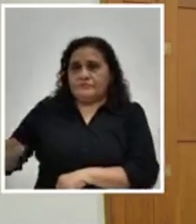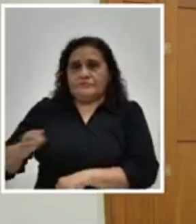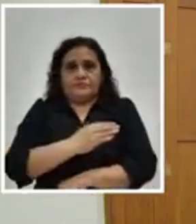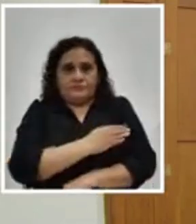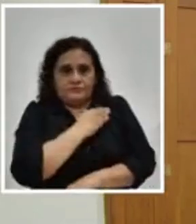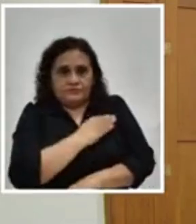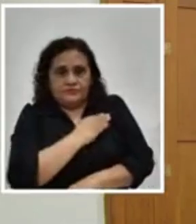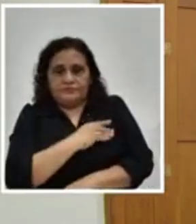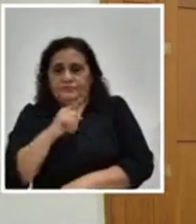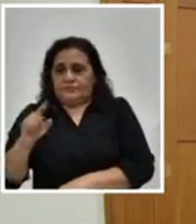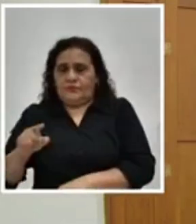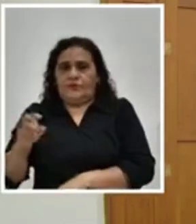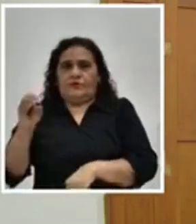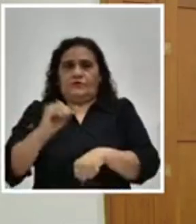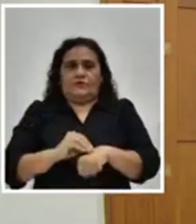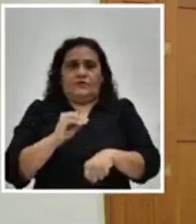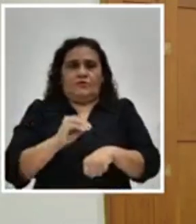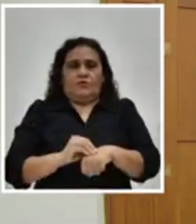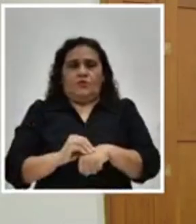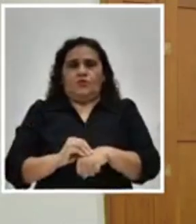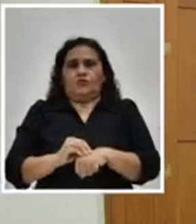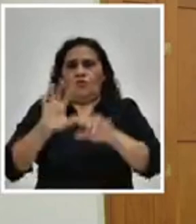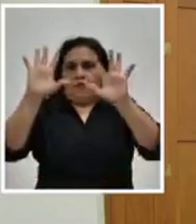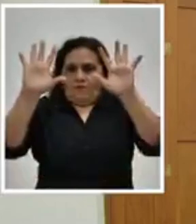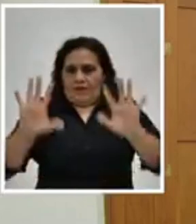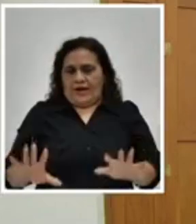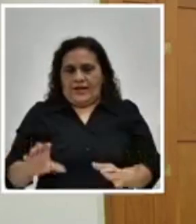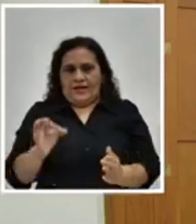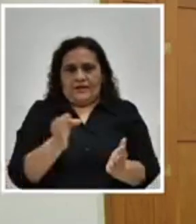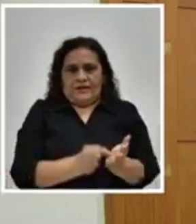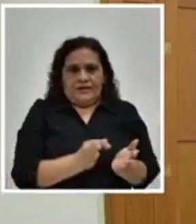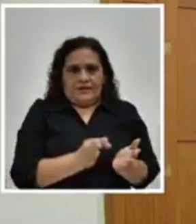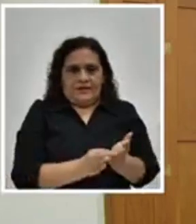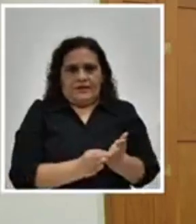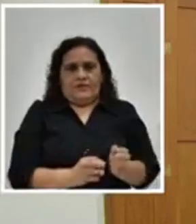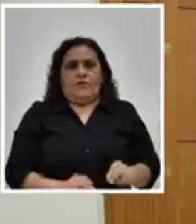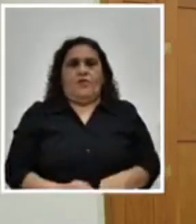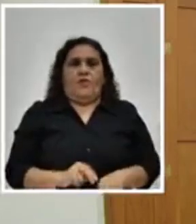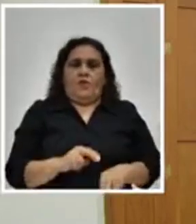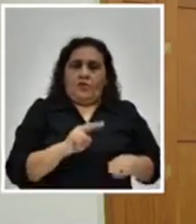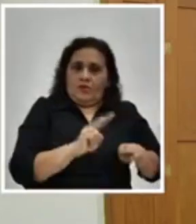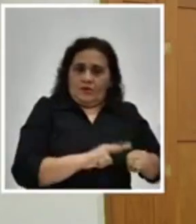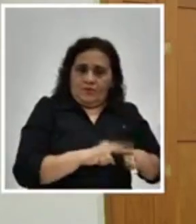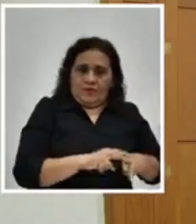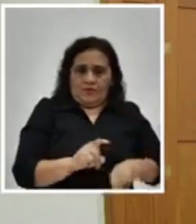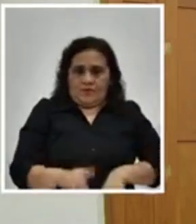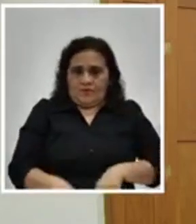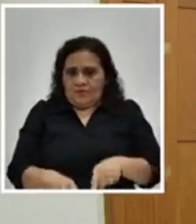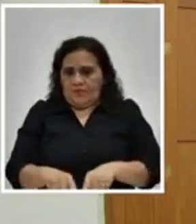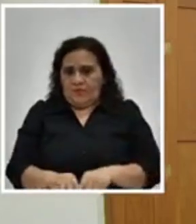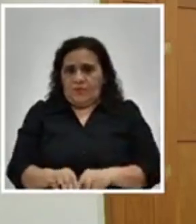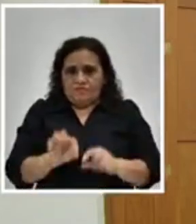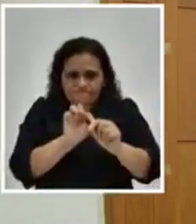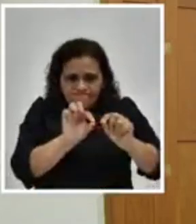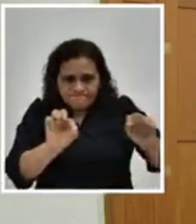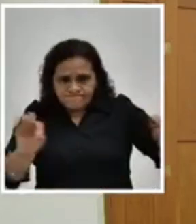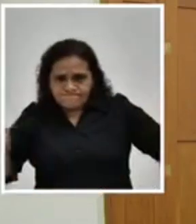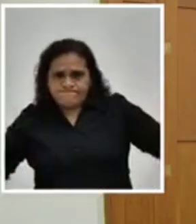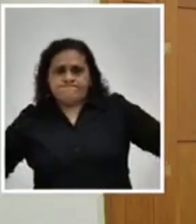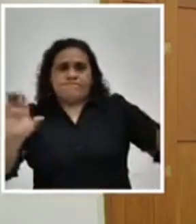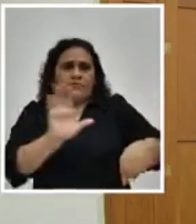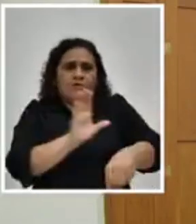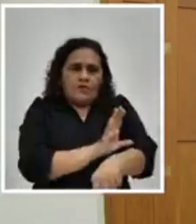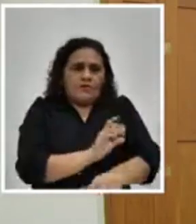acero, rehabilitación de las bancas de fútbol, mantenimiento del registro eléctrico y del sistema de riego.